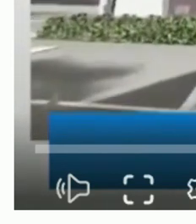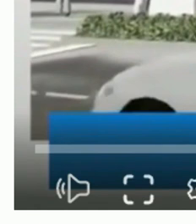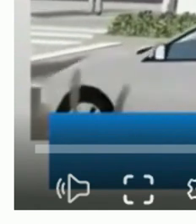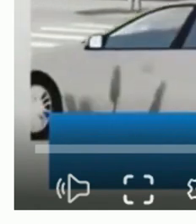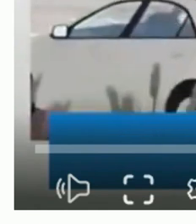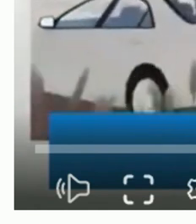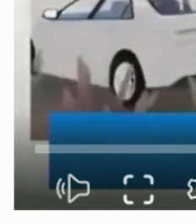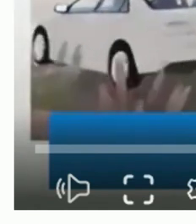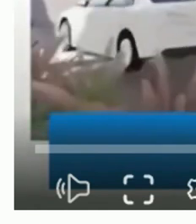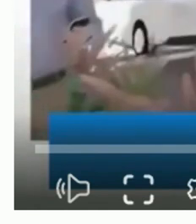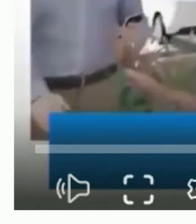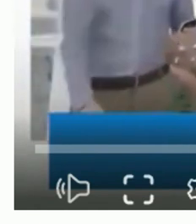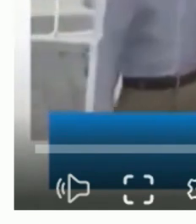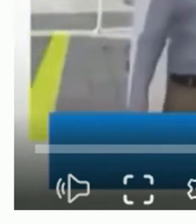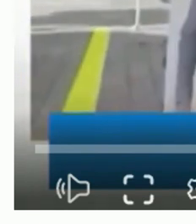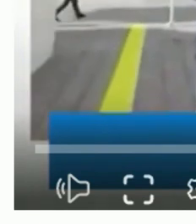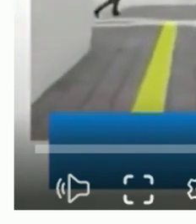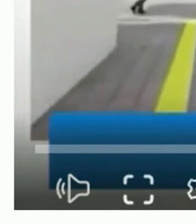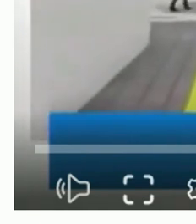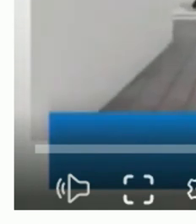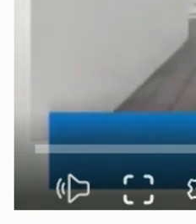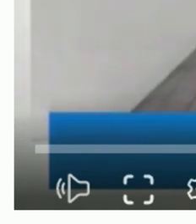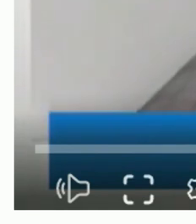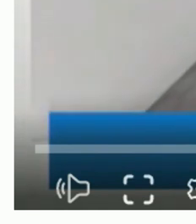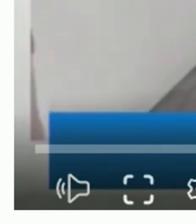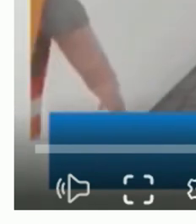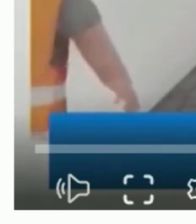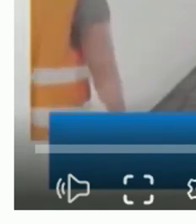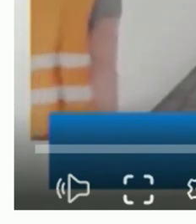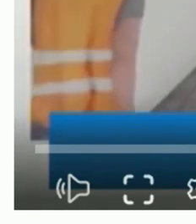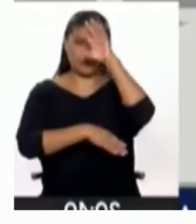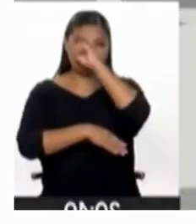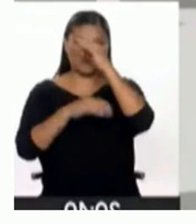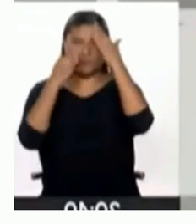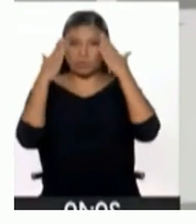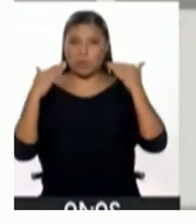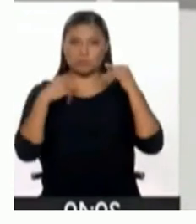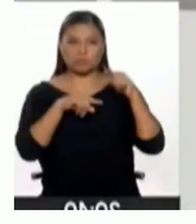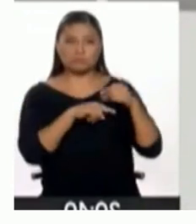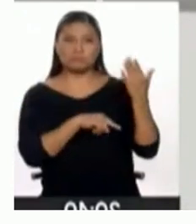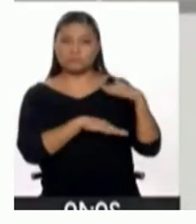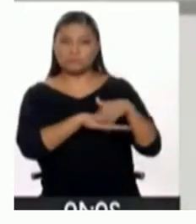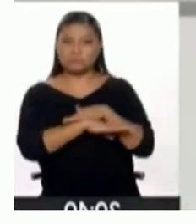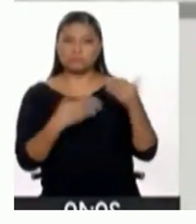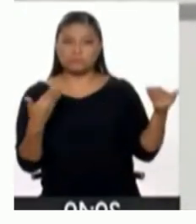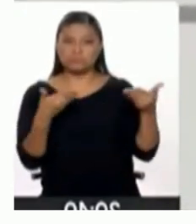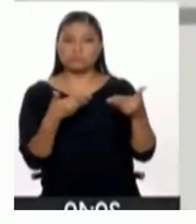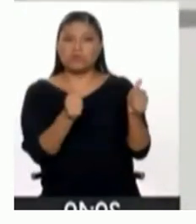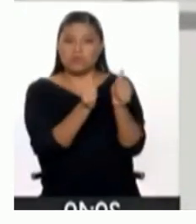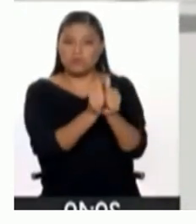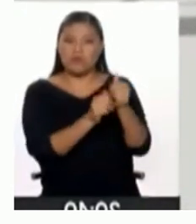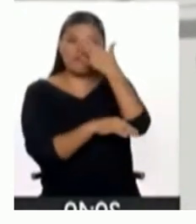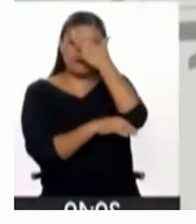estas opiniones para mejorar el proyecto y para tener un proyecto que es benéfico para el Callao. ¿Se estima de